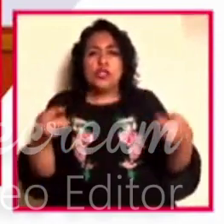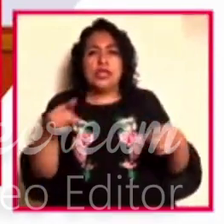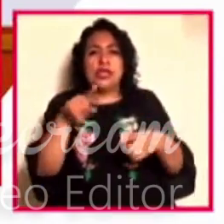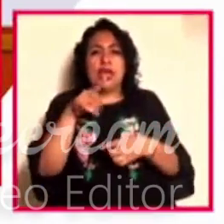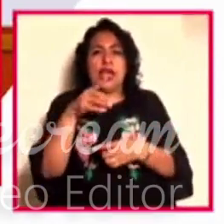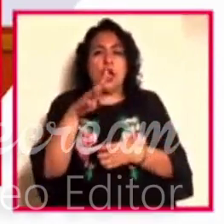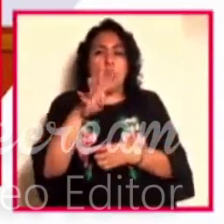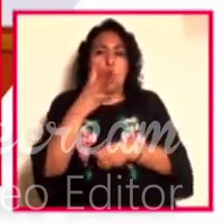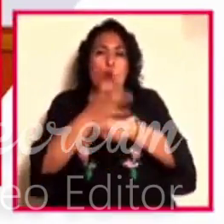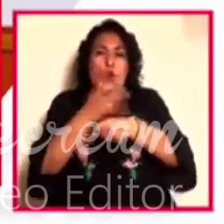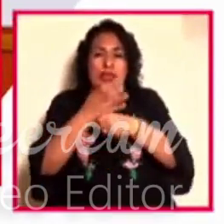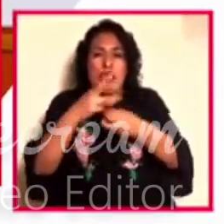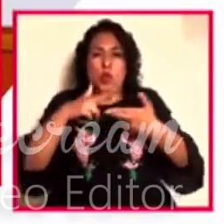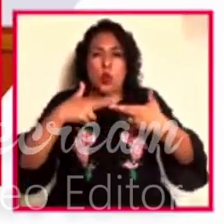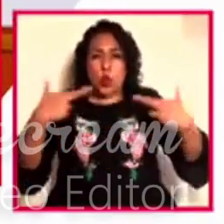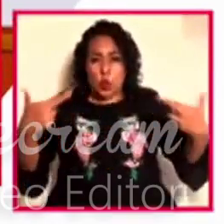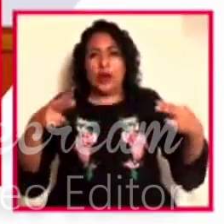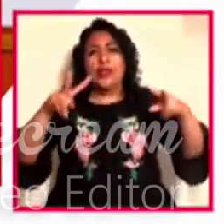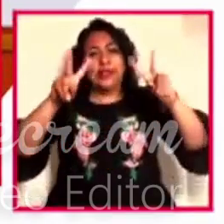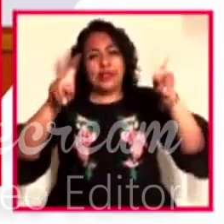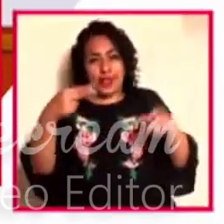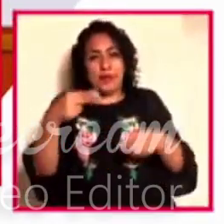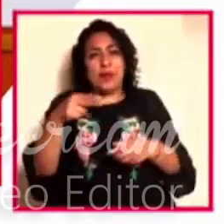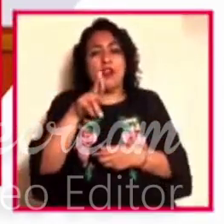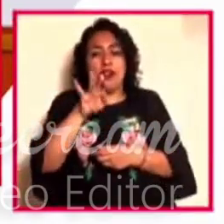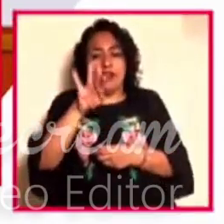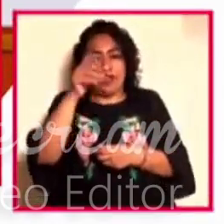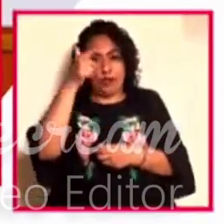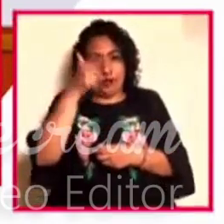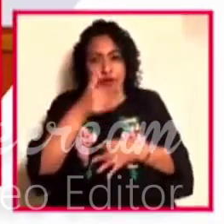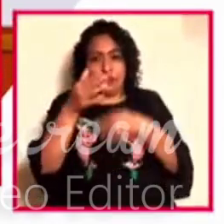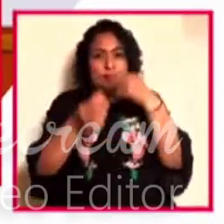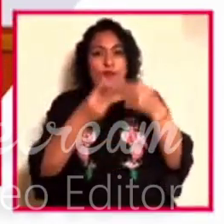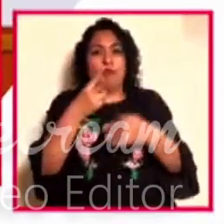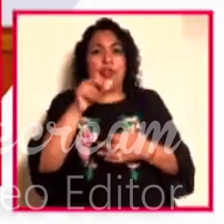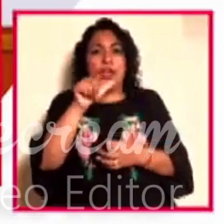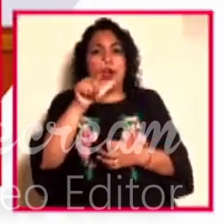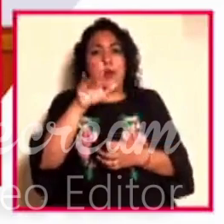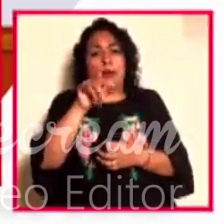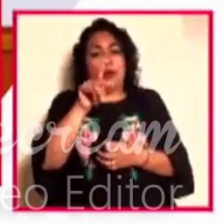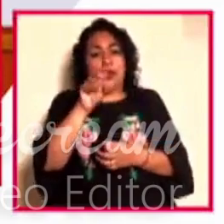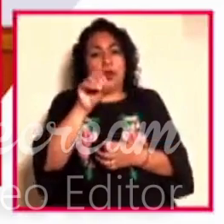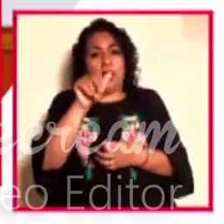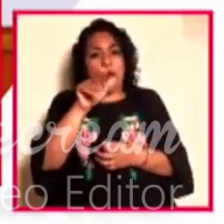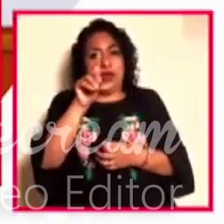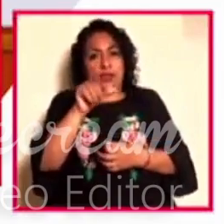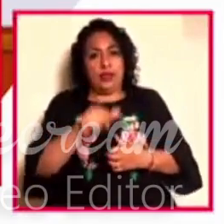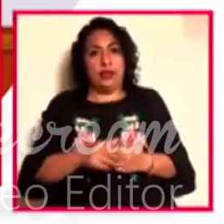Noche. Noticias 22, Alberto Aranda.